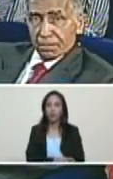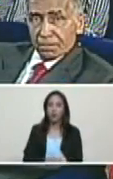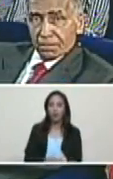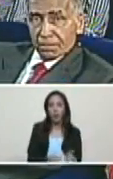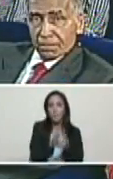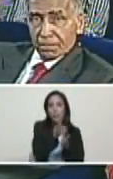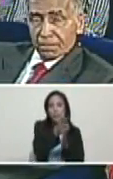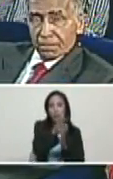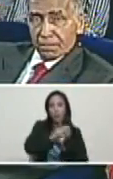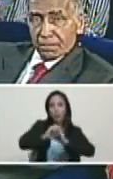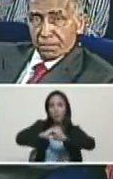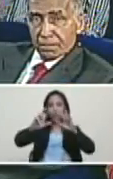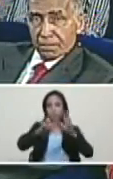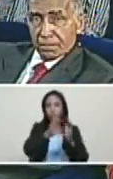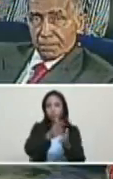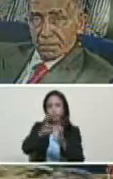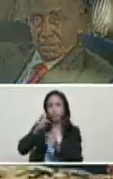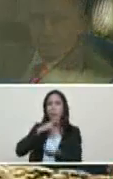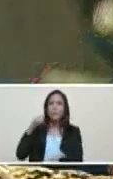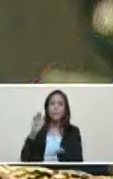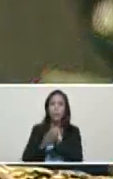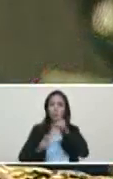apuntándolos con fusiles,